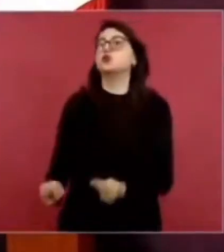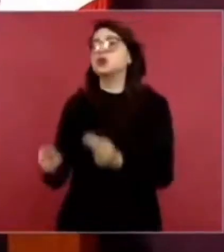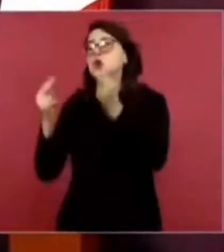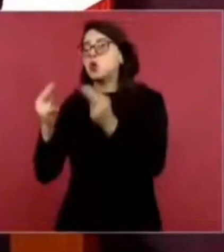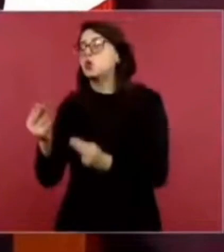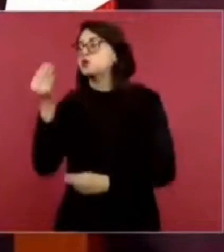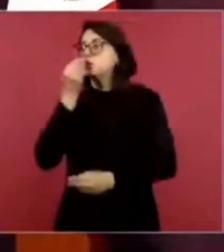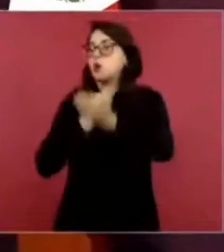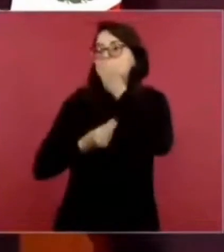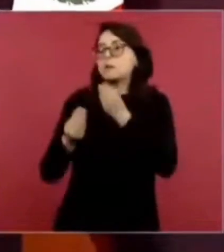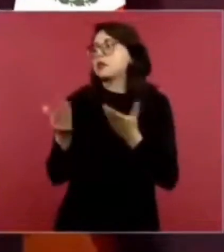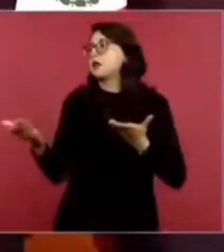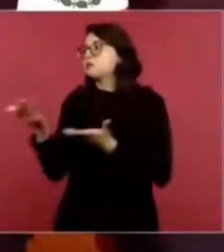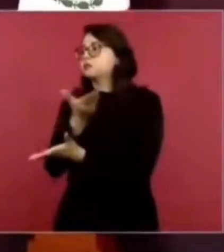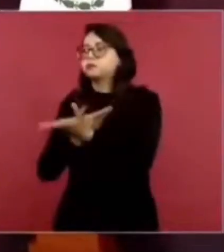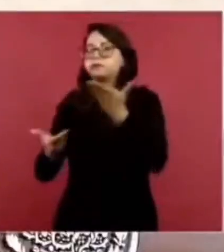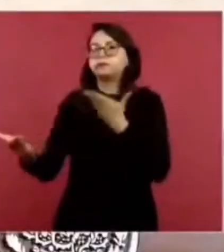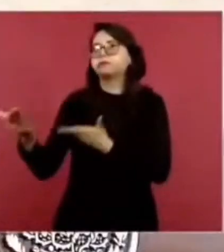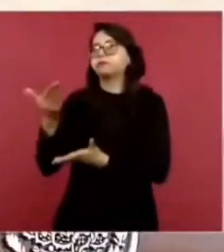alimentos